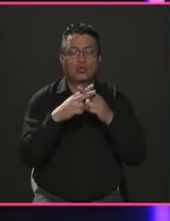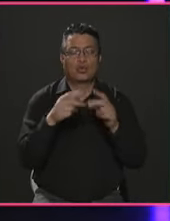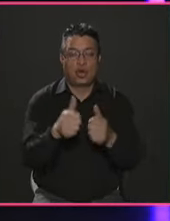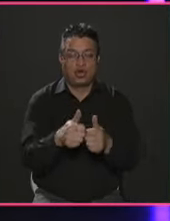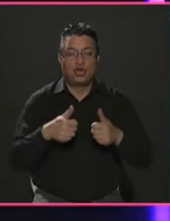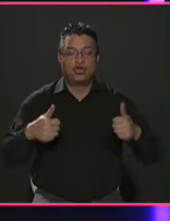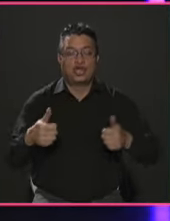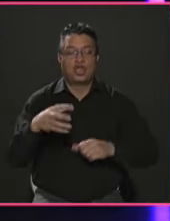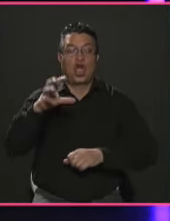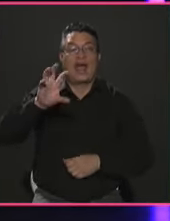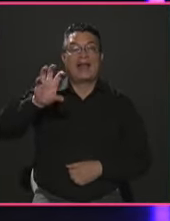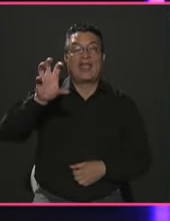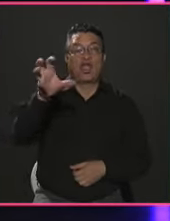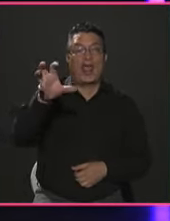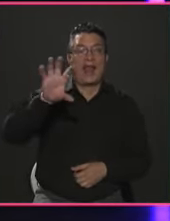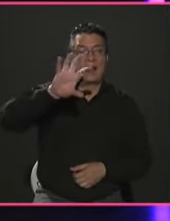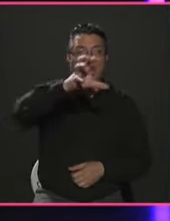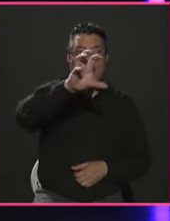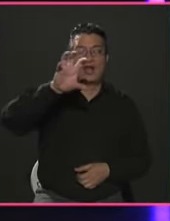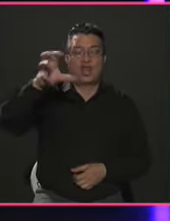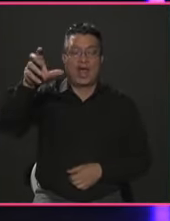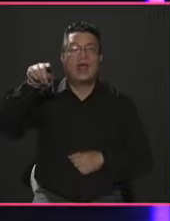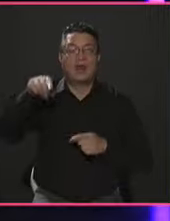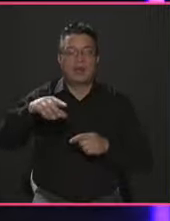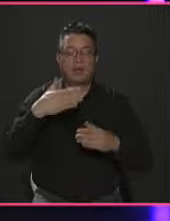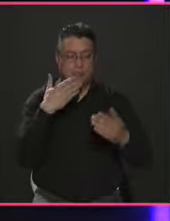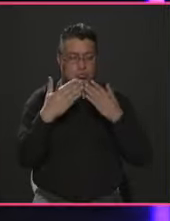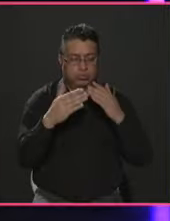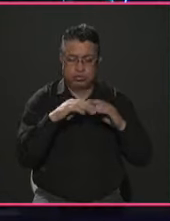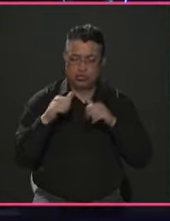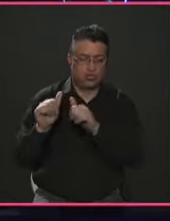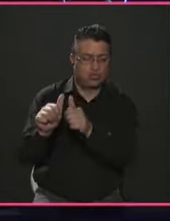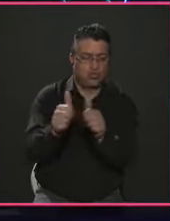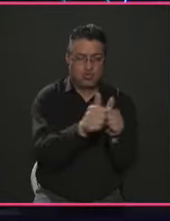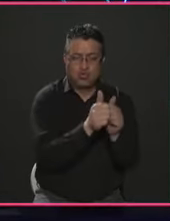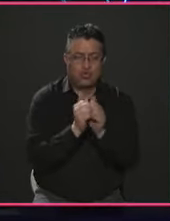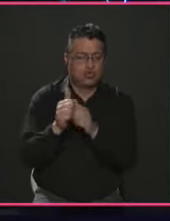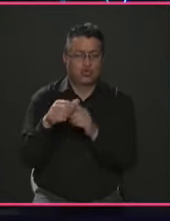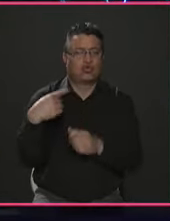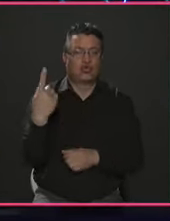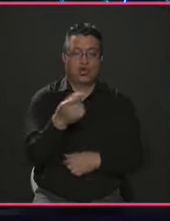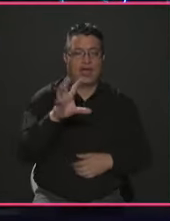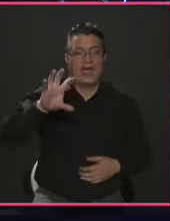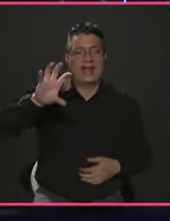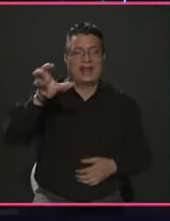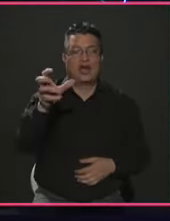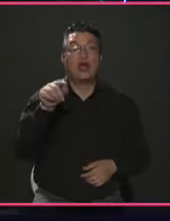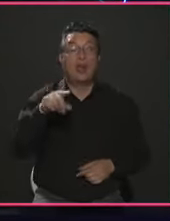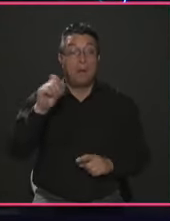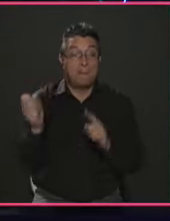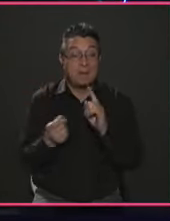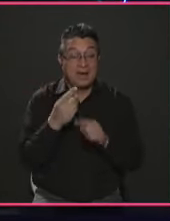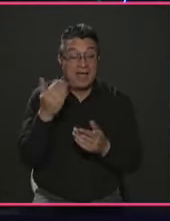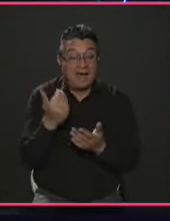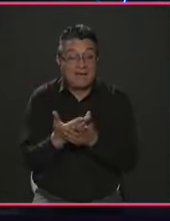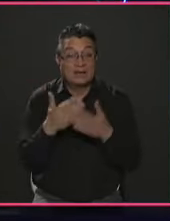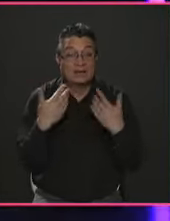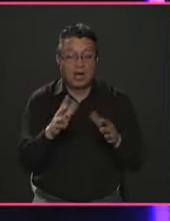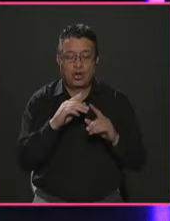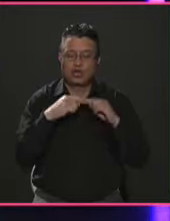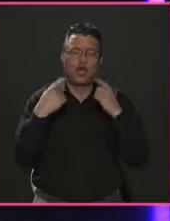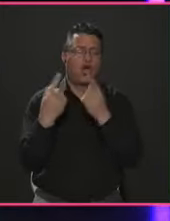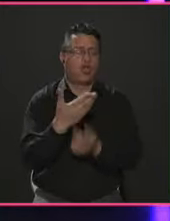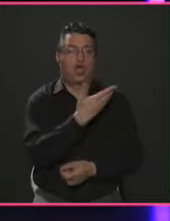regional que articule una voz común de la región y como resultado se suscribió por primera vez una declaración de todos los